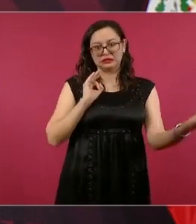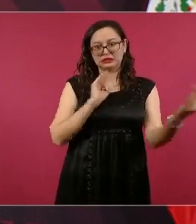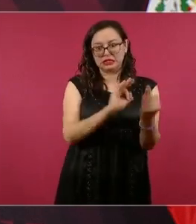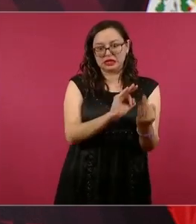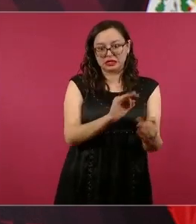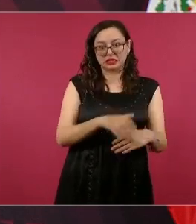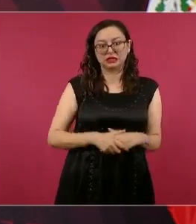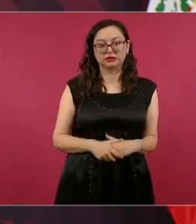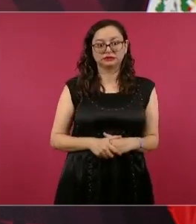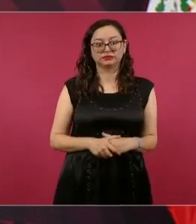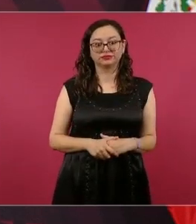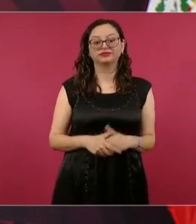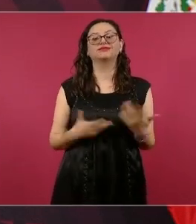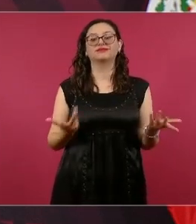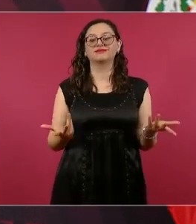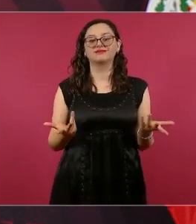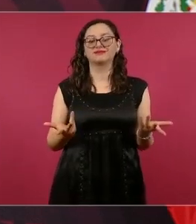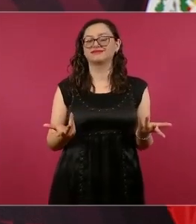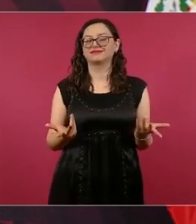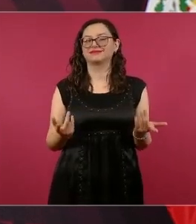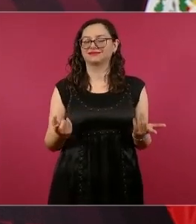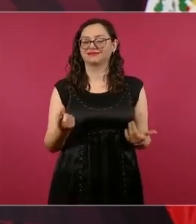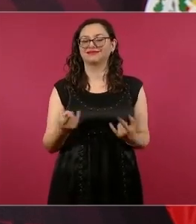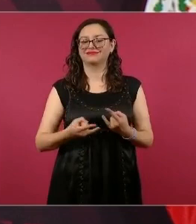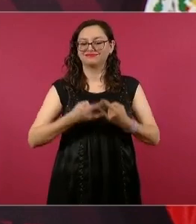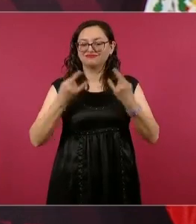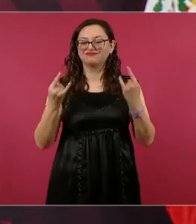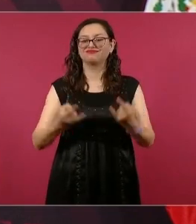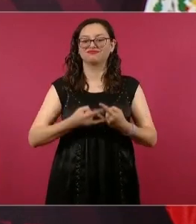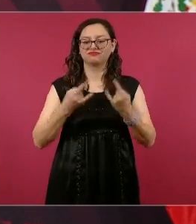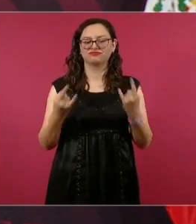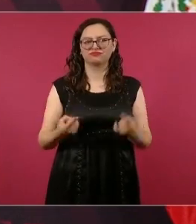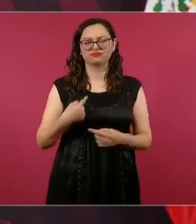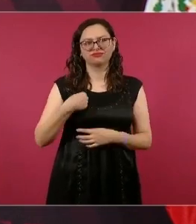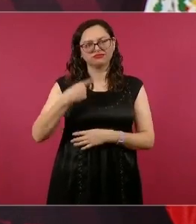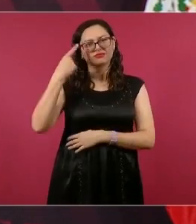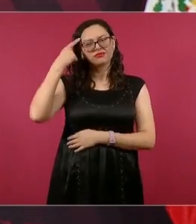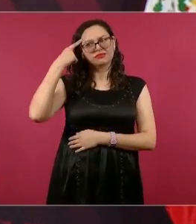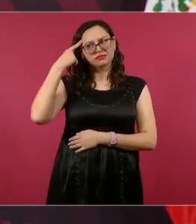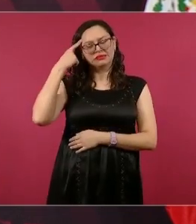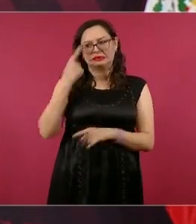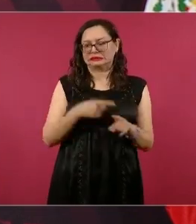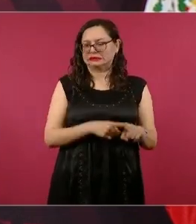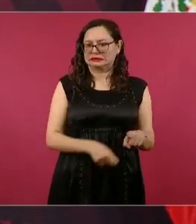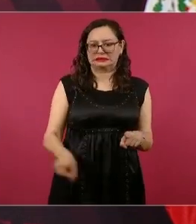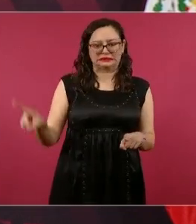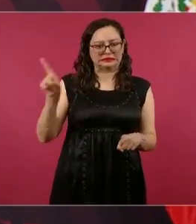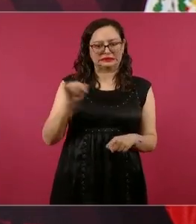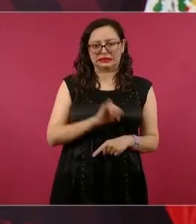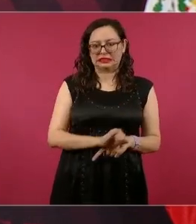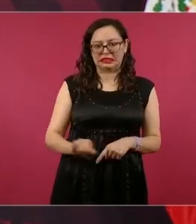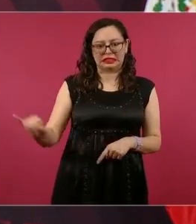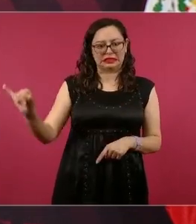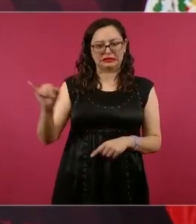Y muchas historias, pero siempre me quedé con eso. Es más